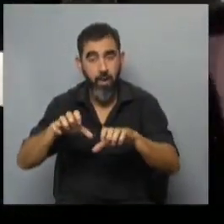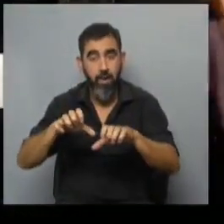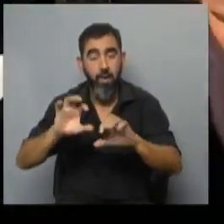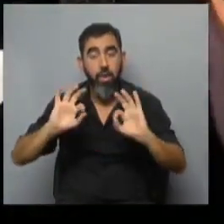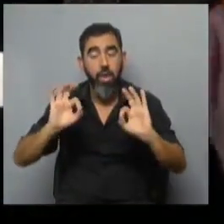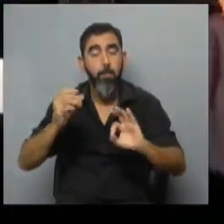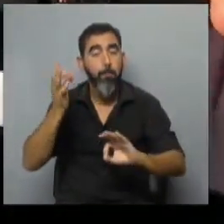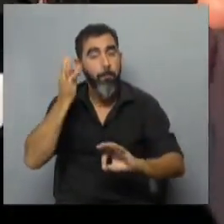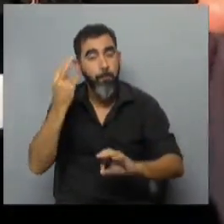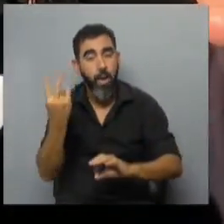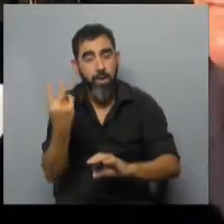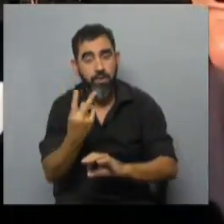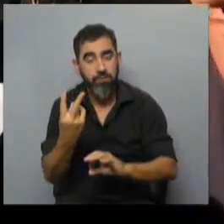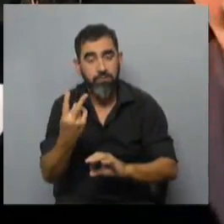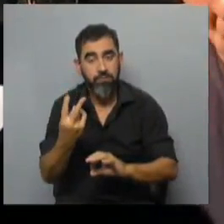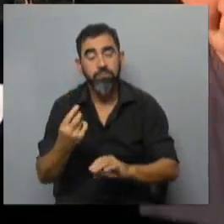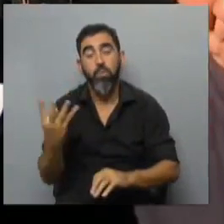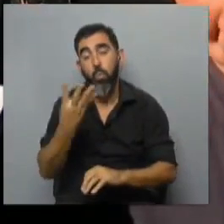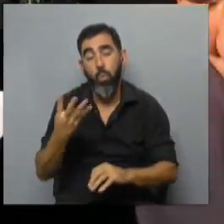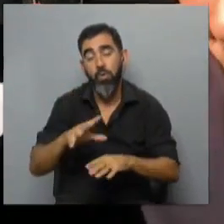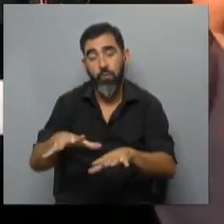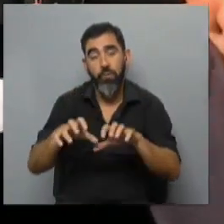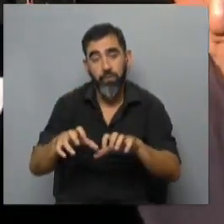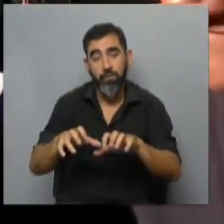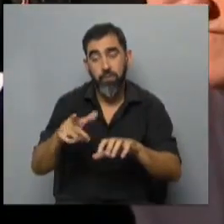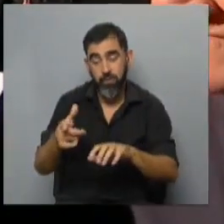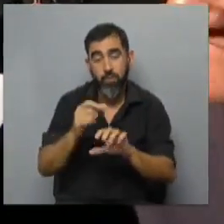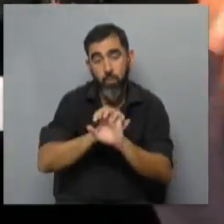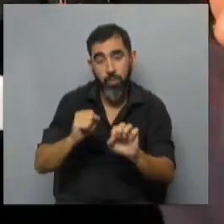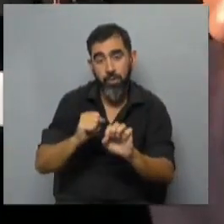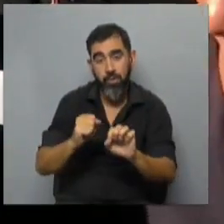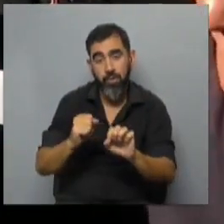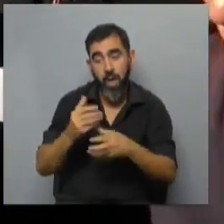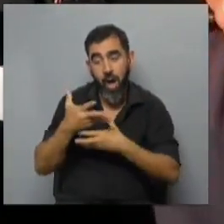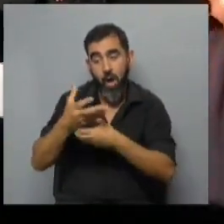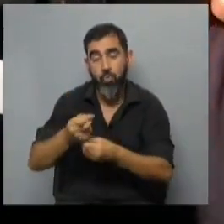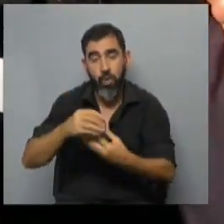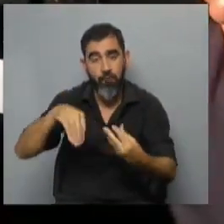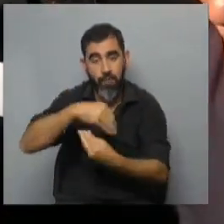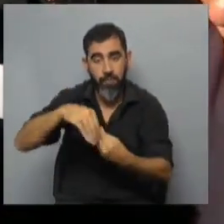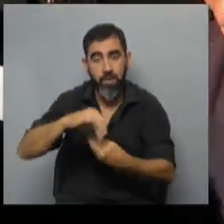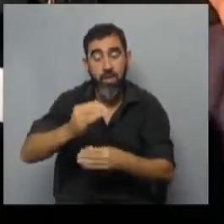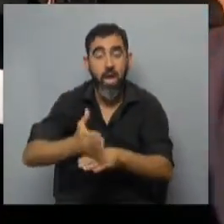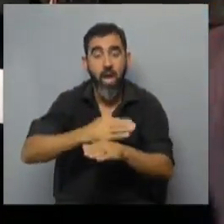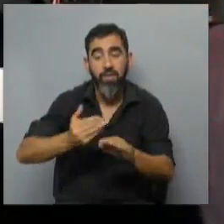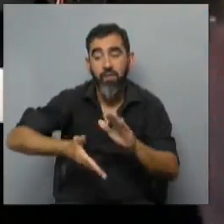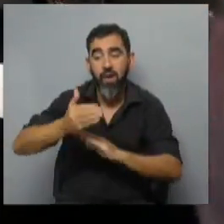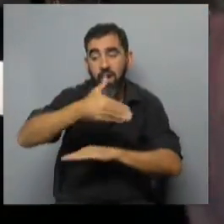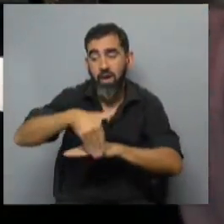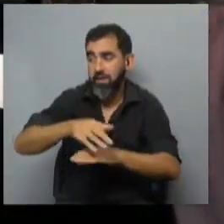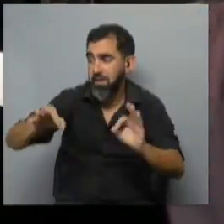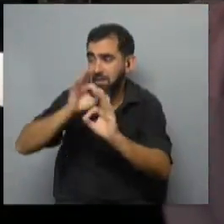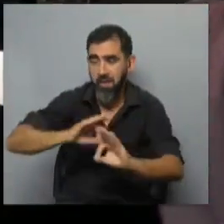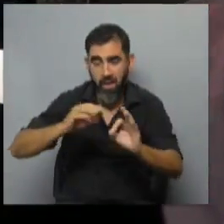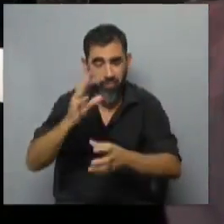queridos hermanos y yo y con esto bueno por lo menos una ayuda para parar la antesala para que hay signos de navarra van